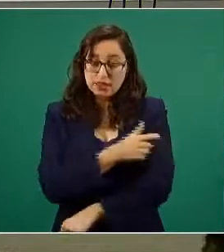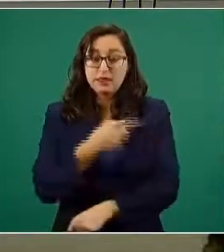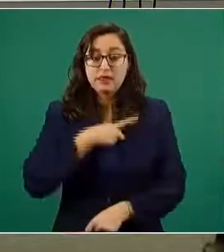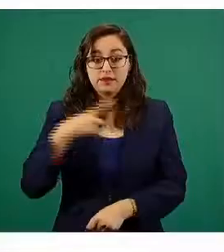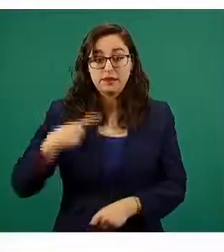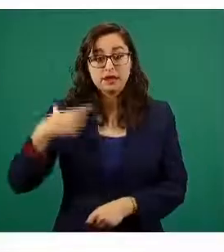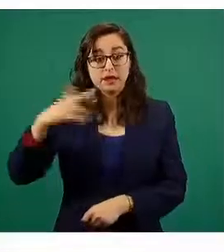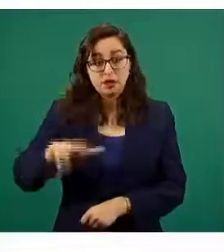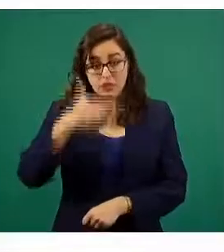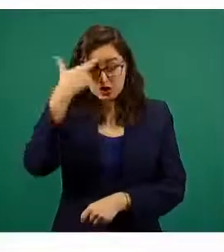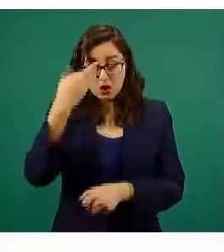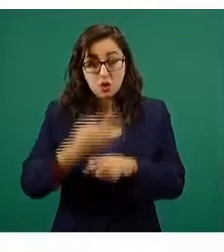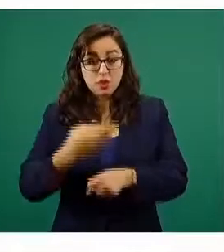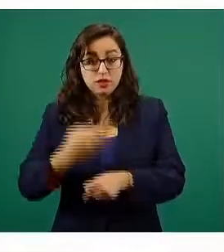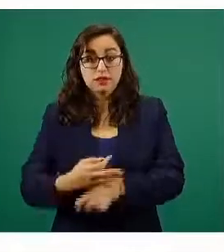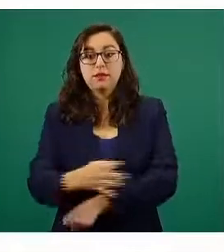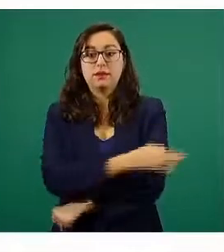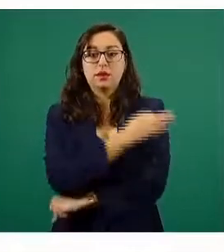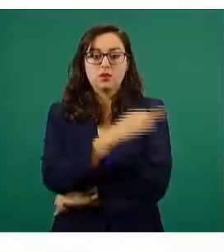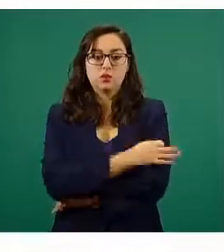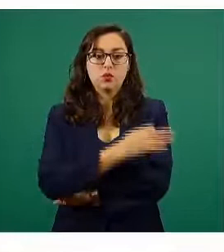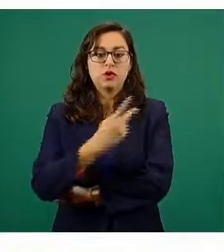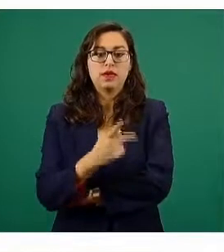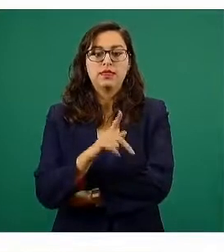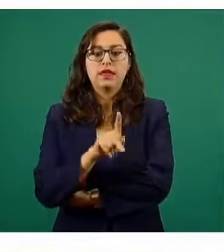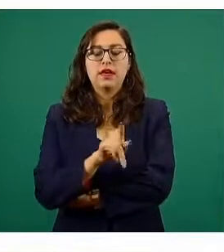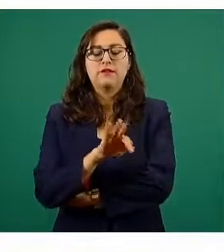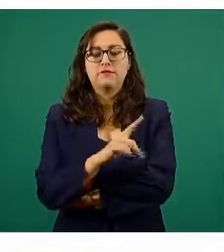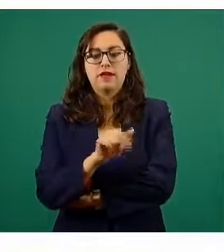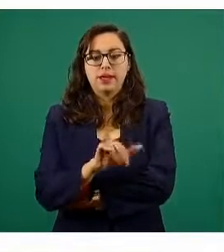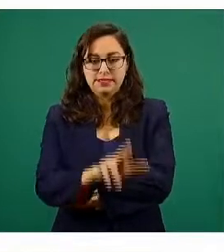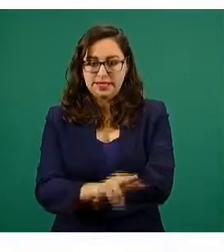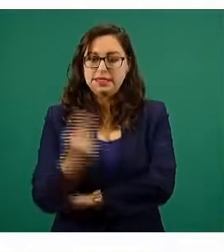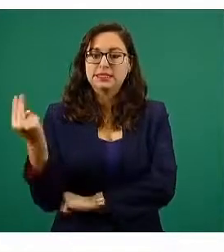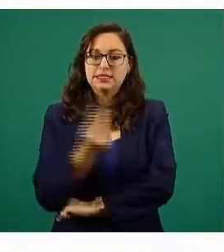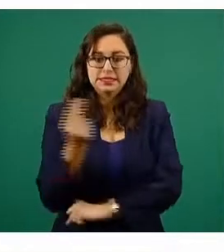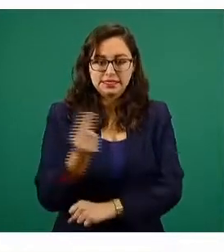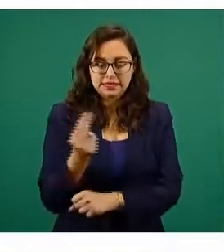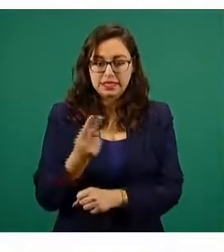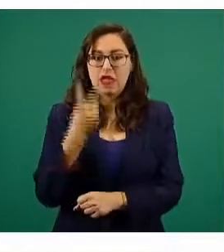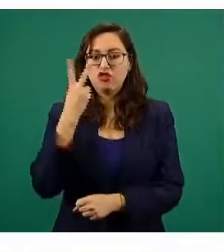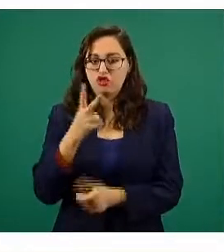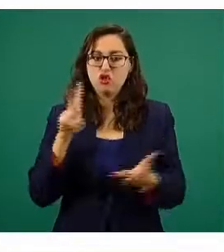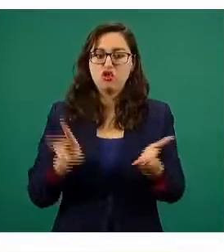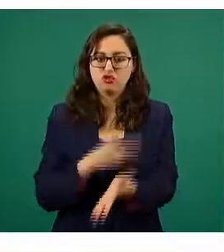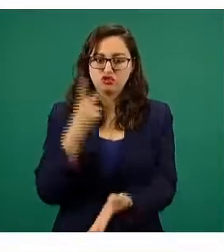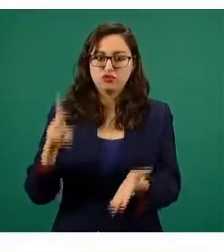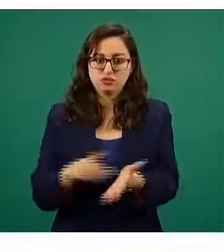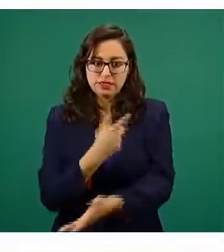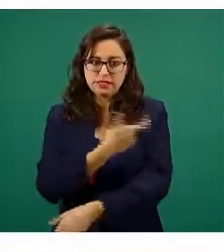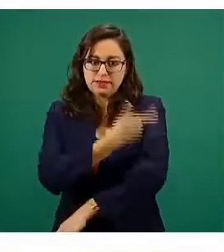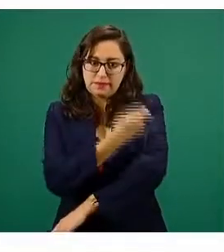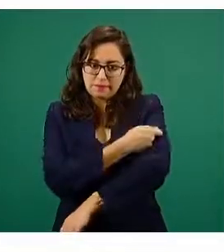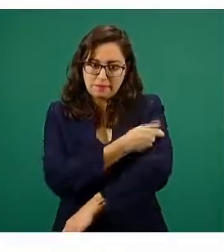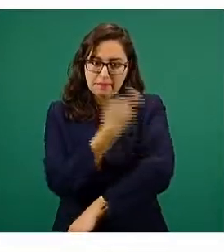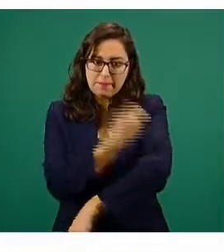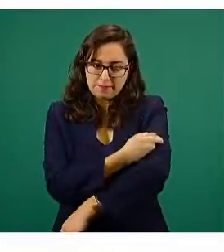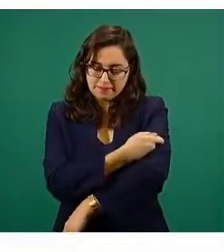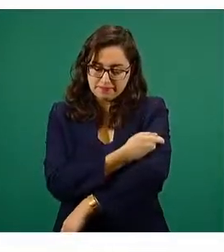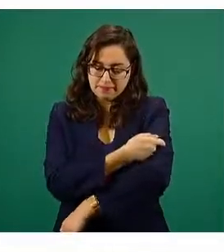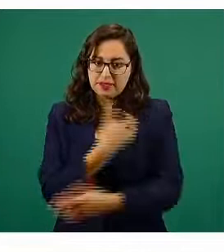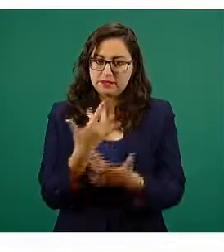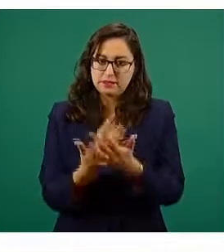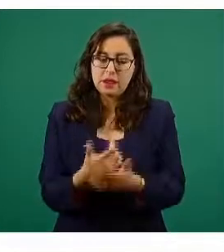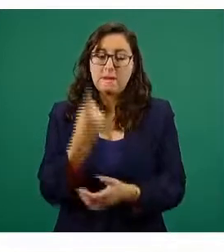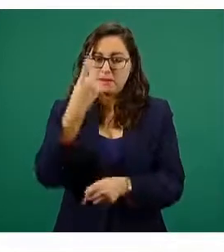la vacuna de Pfizer-BioNTech, que requiere 2 dosis con un intervalo de 21 días en